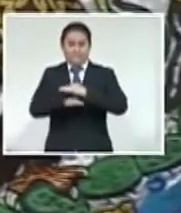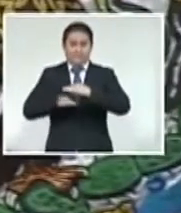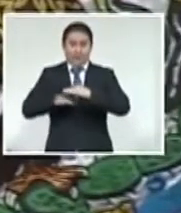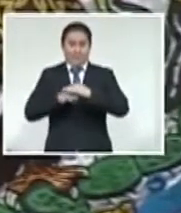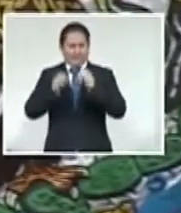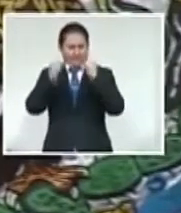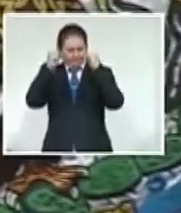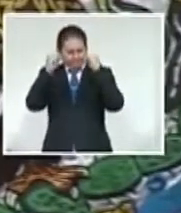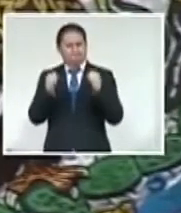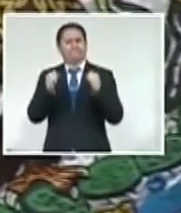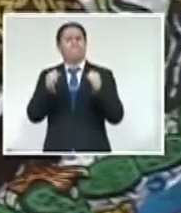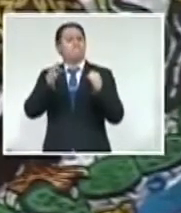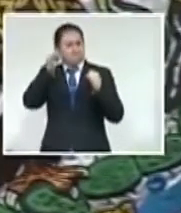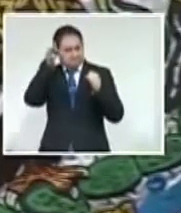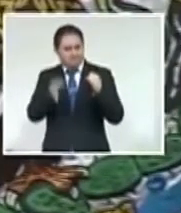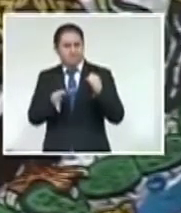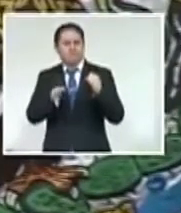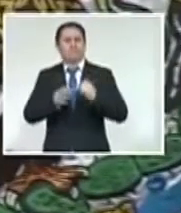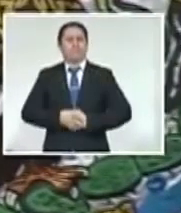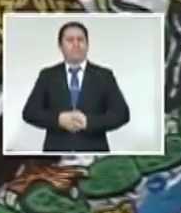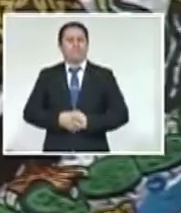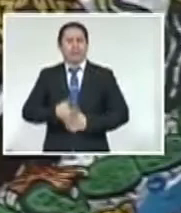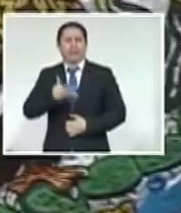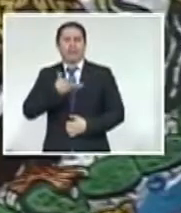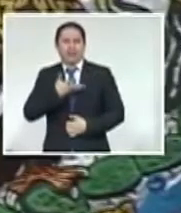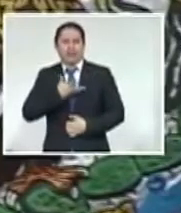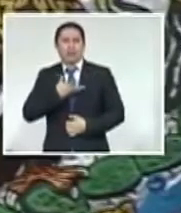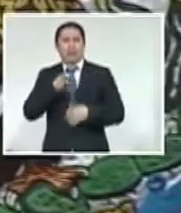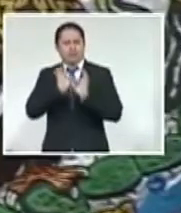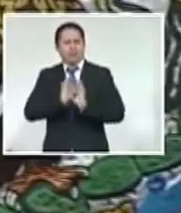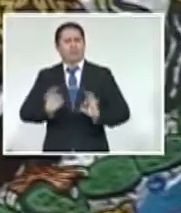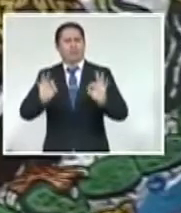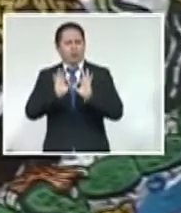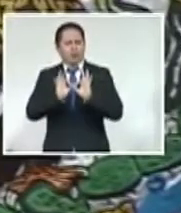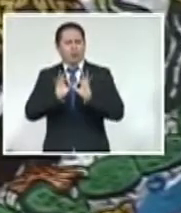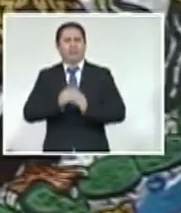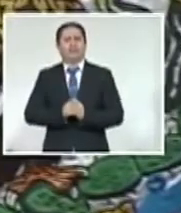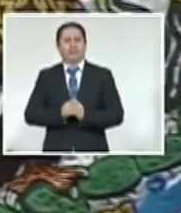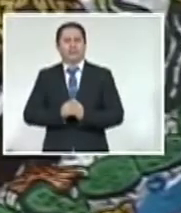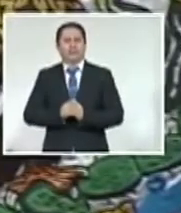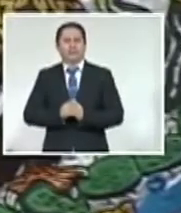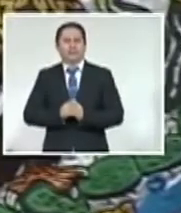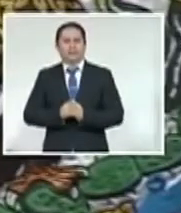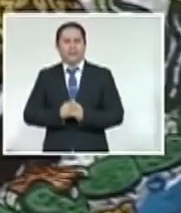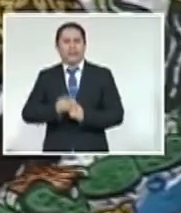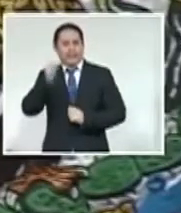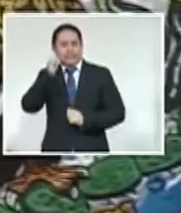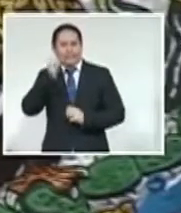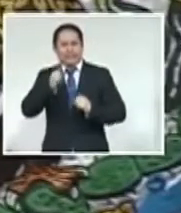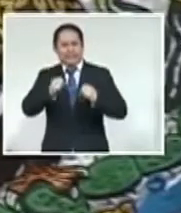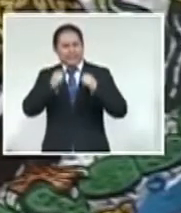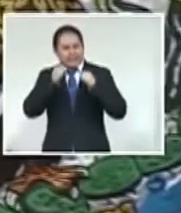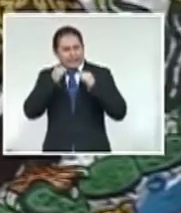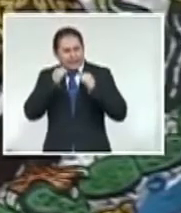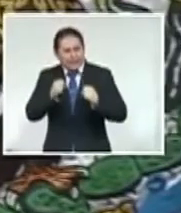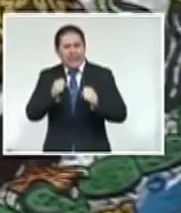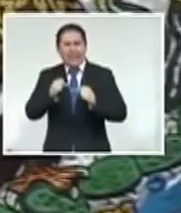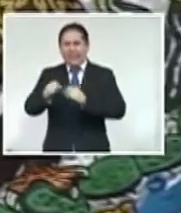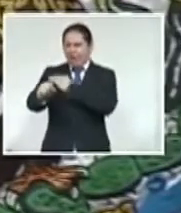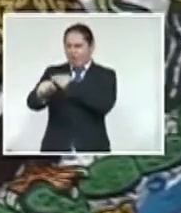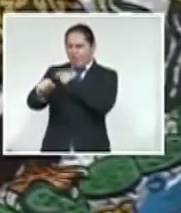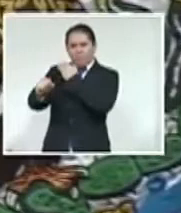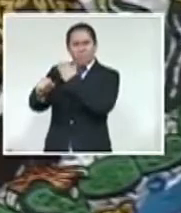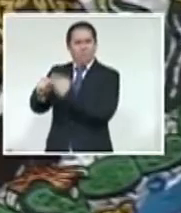mejor preparados y sobre todo tenemos lo más importante, que es la determinación y la energía para seguir